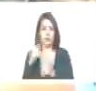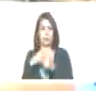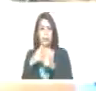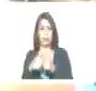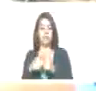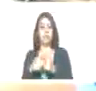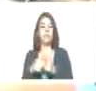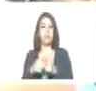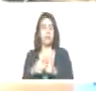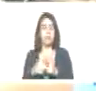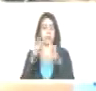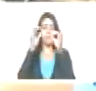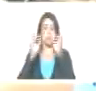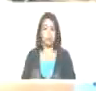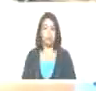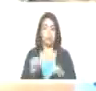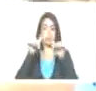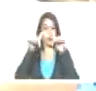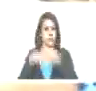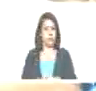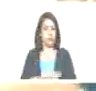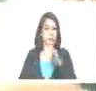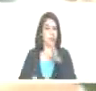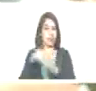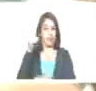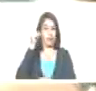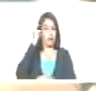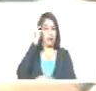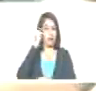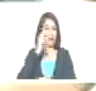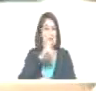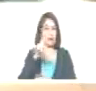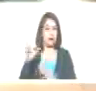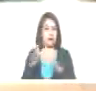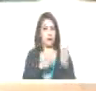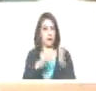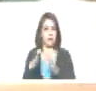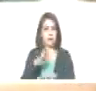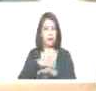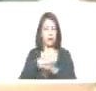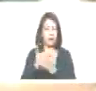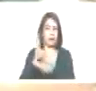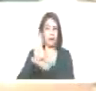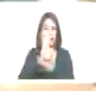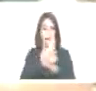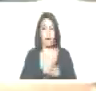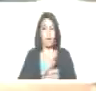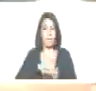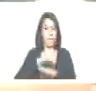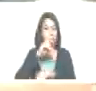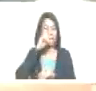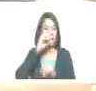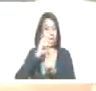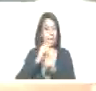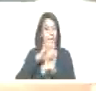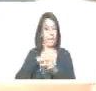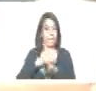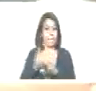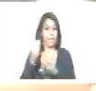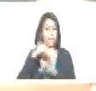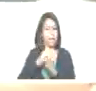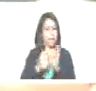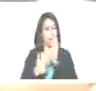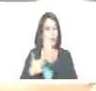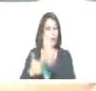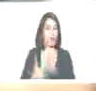declaró por primera vez este día en aras, pues, de proteger lo que son las expresiones más genuinas de la